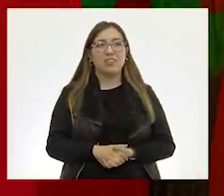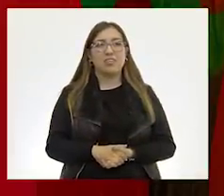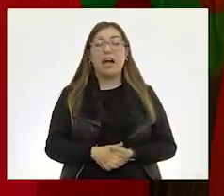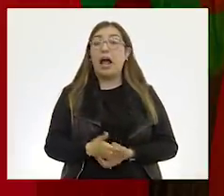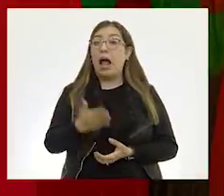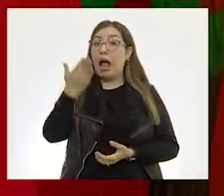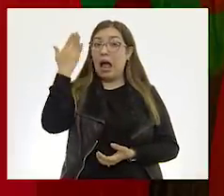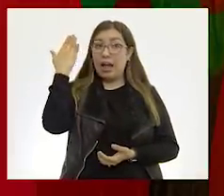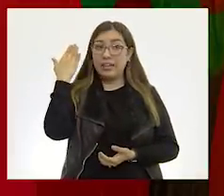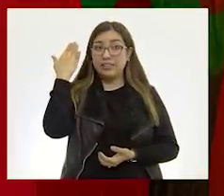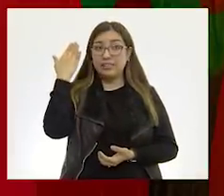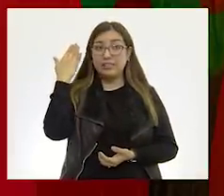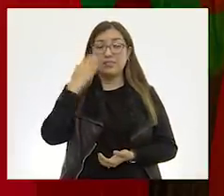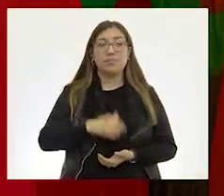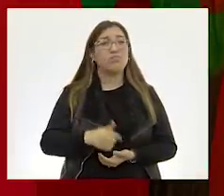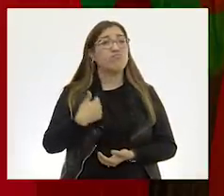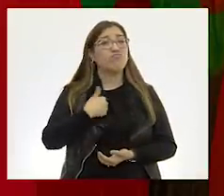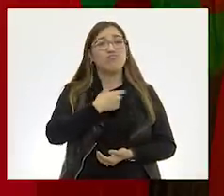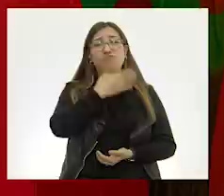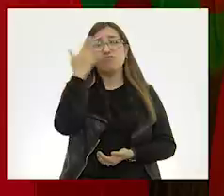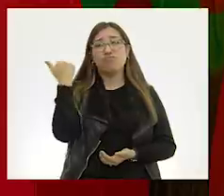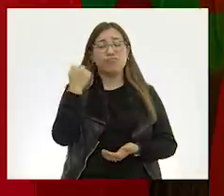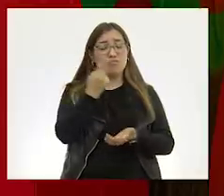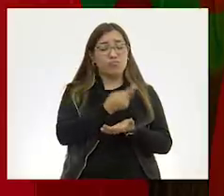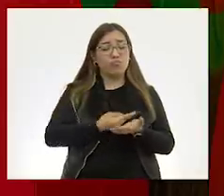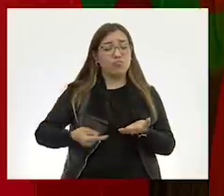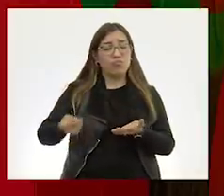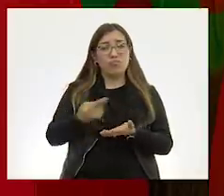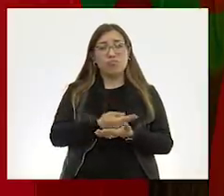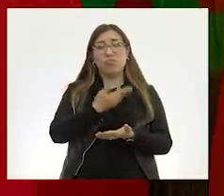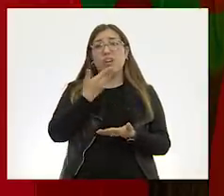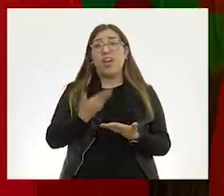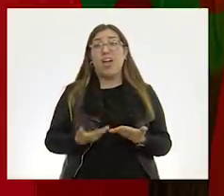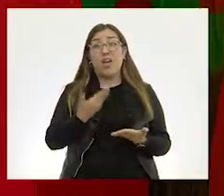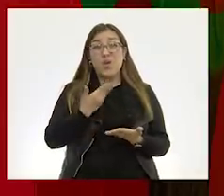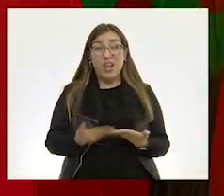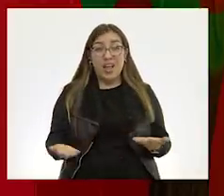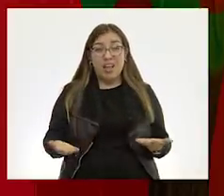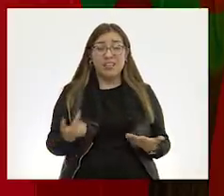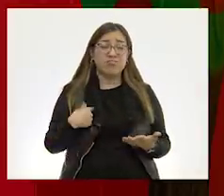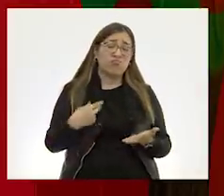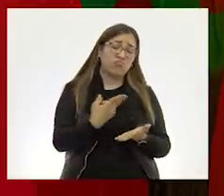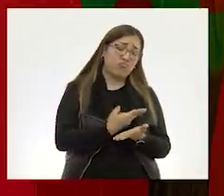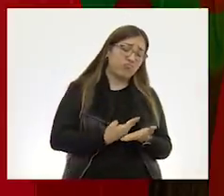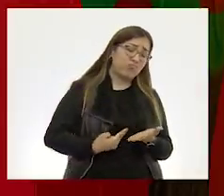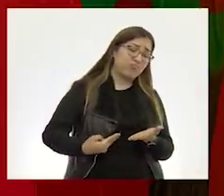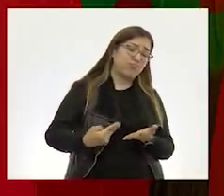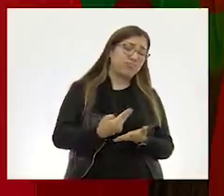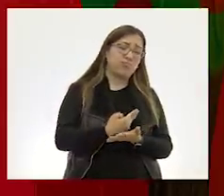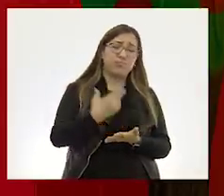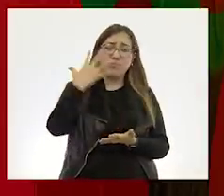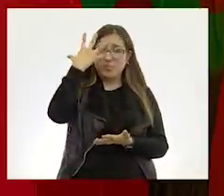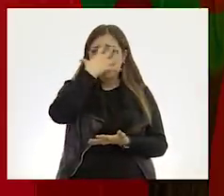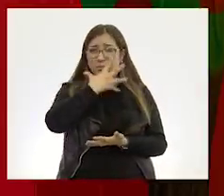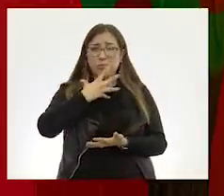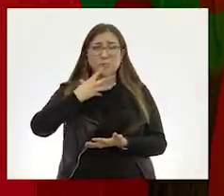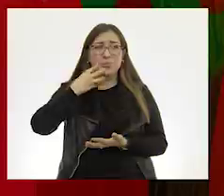Antes no sabía dibujar. Y ahora dibujo bien bonito.